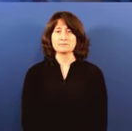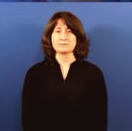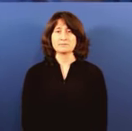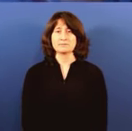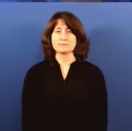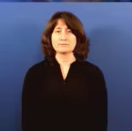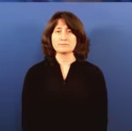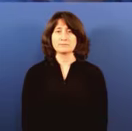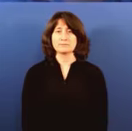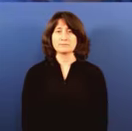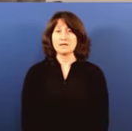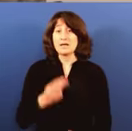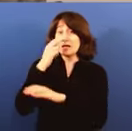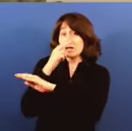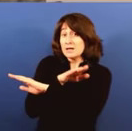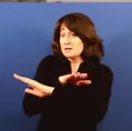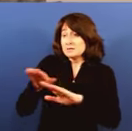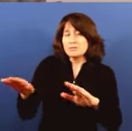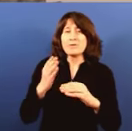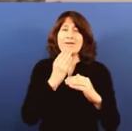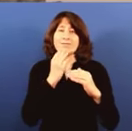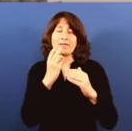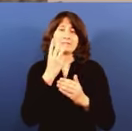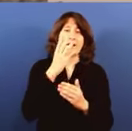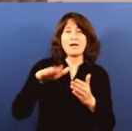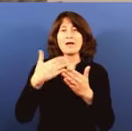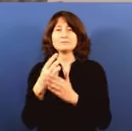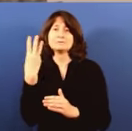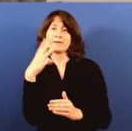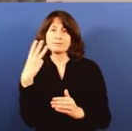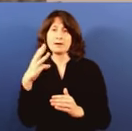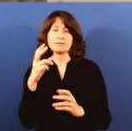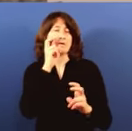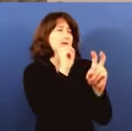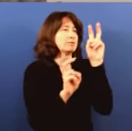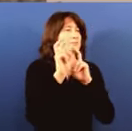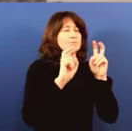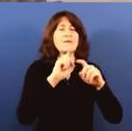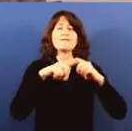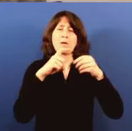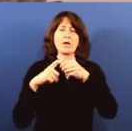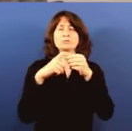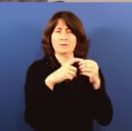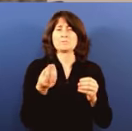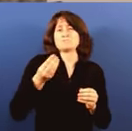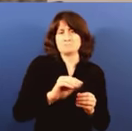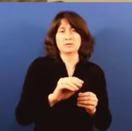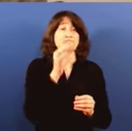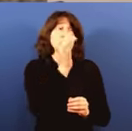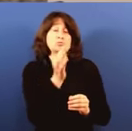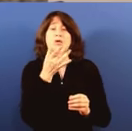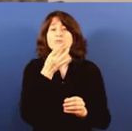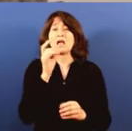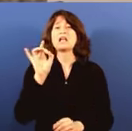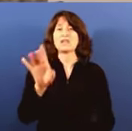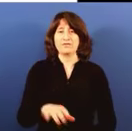natural cuando se superen las causas de su separación. En concreto, se necesitan 10 personas o familias para acogimientos de urgencia